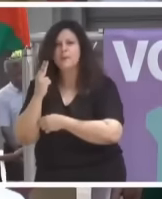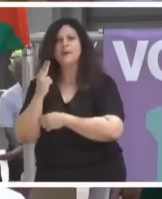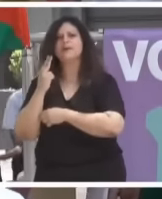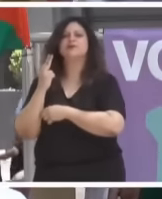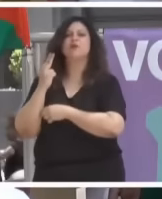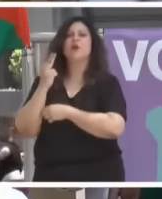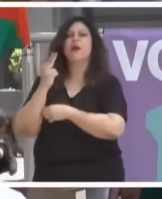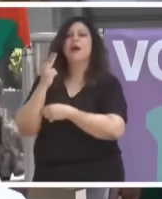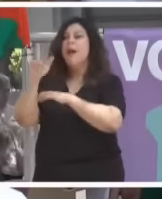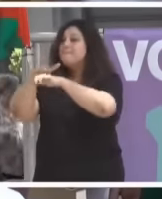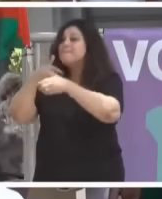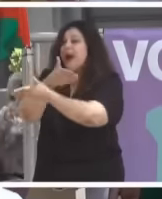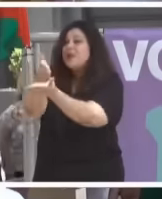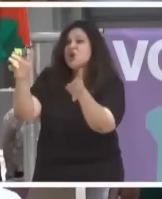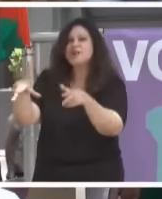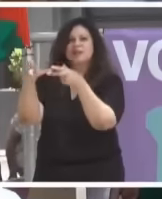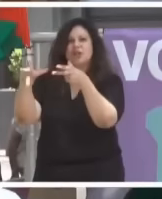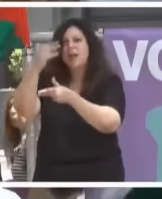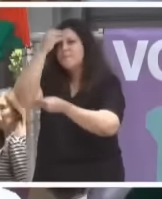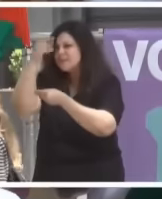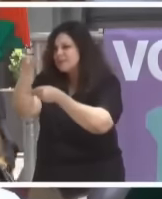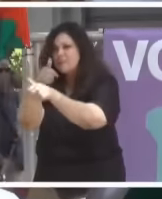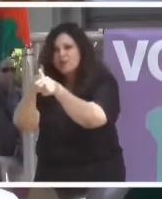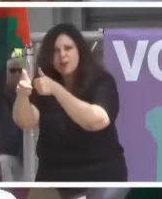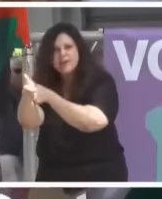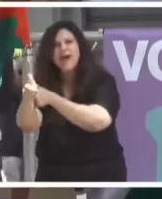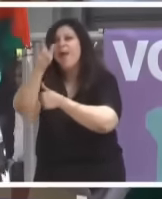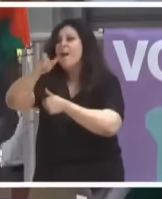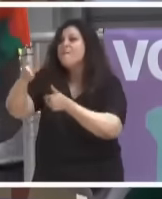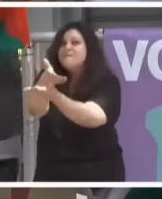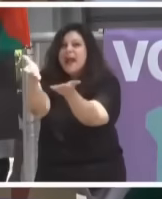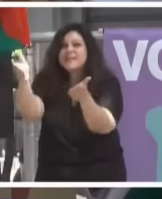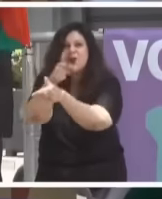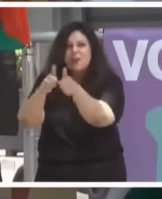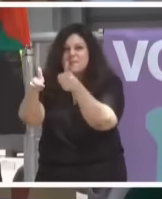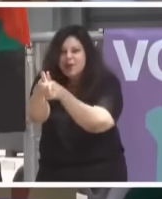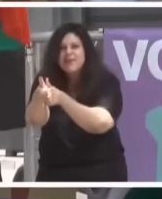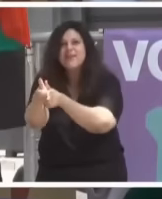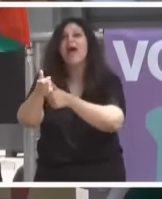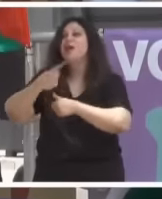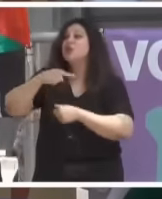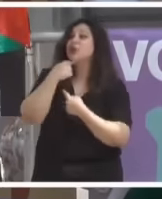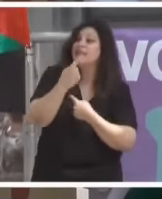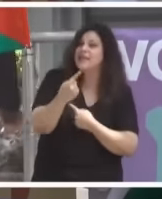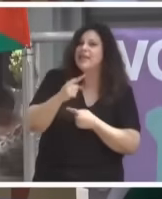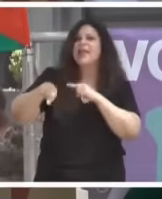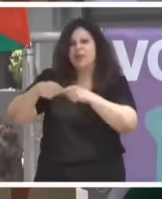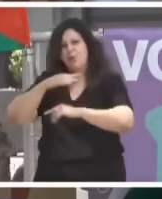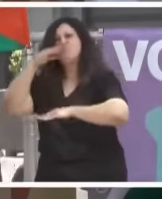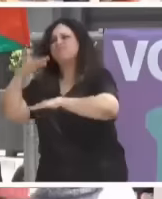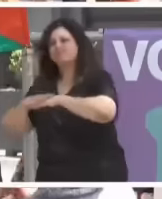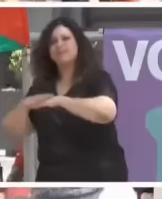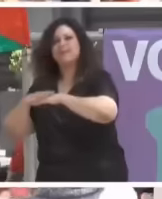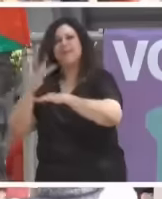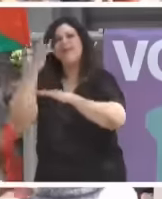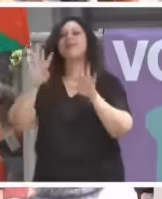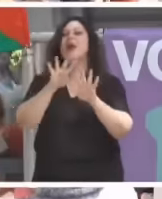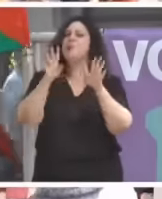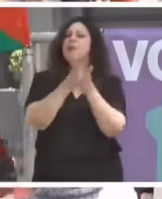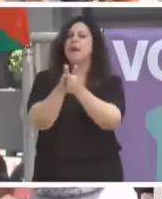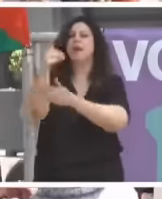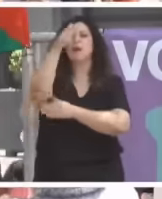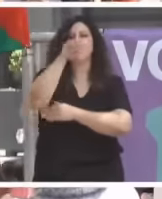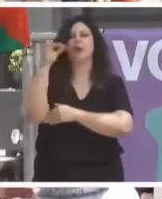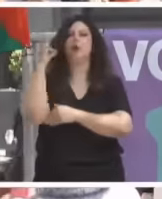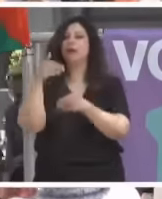la de pensar en la mayoría social, la de la gente, la que cumple lo que dice. El día 9, compañeros y